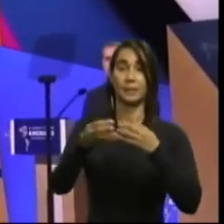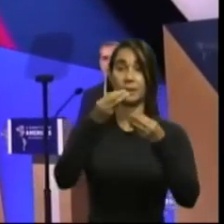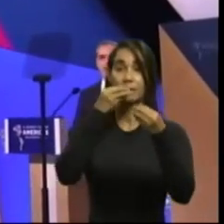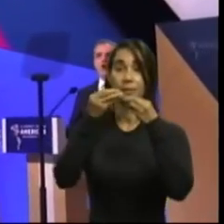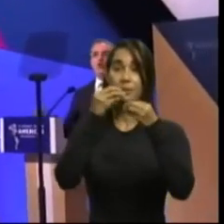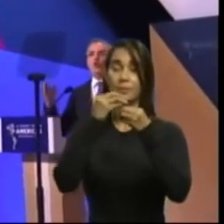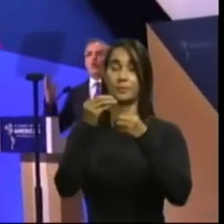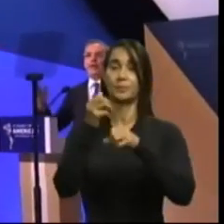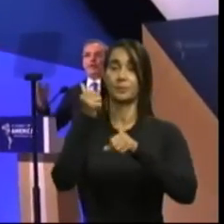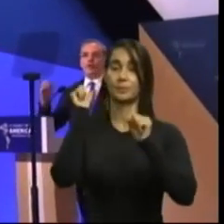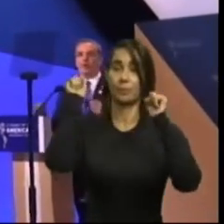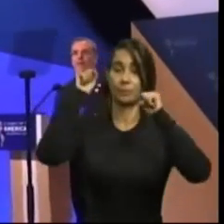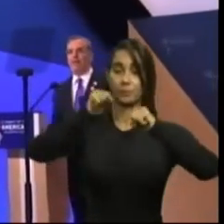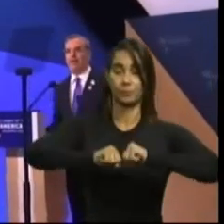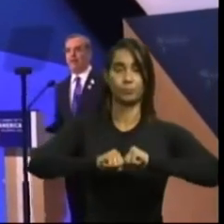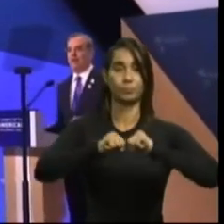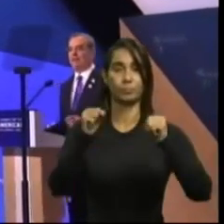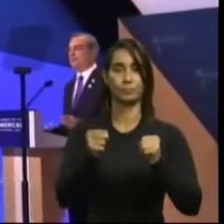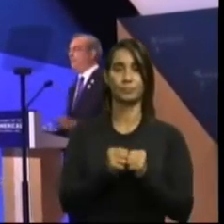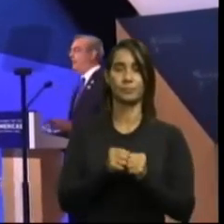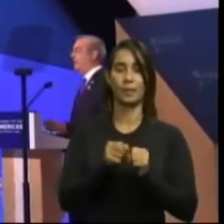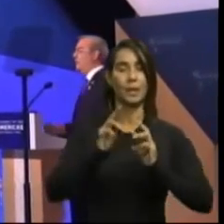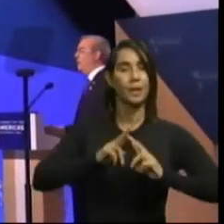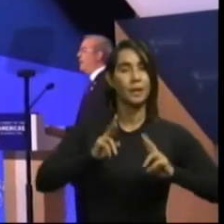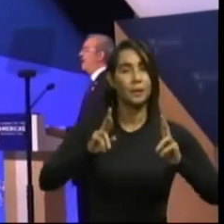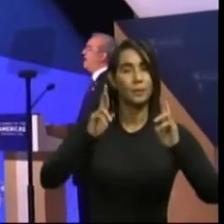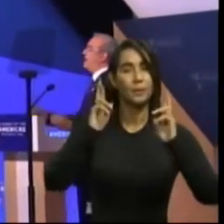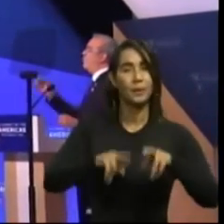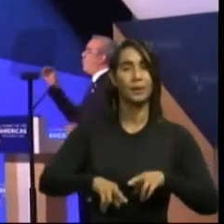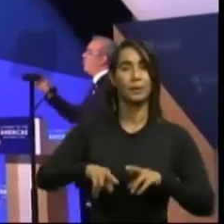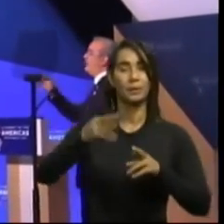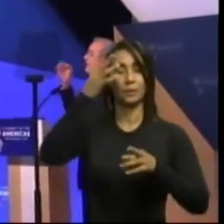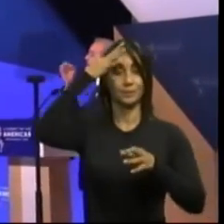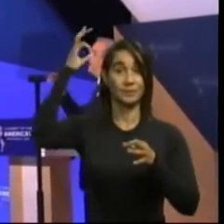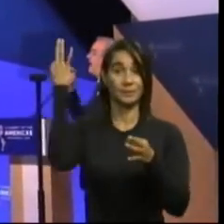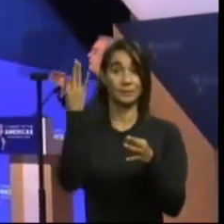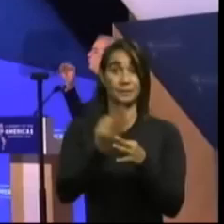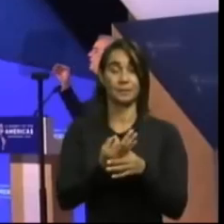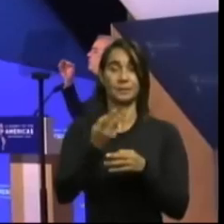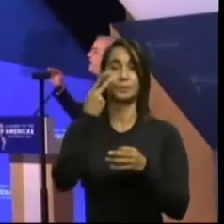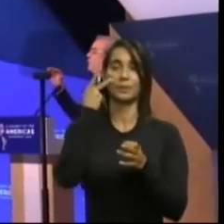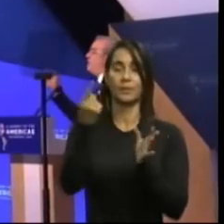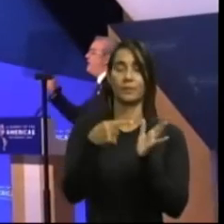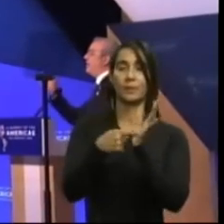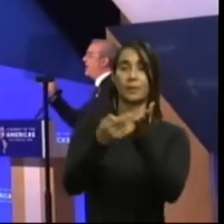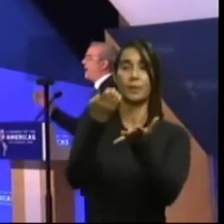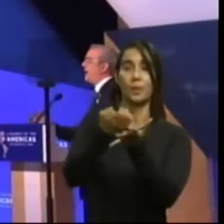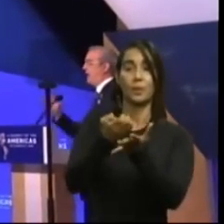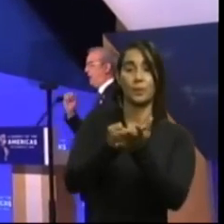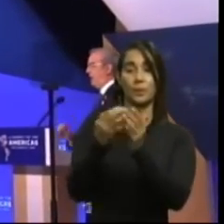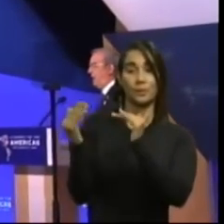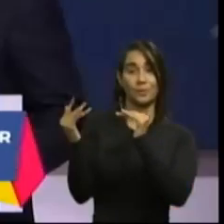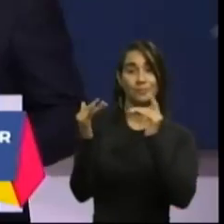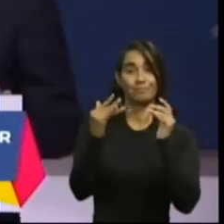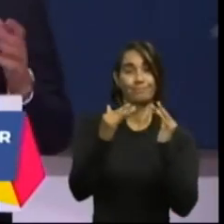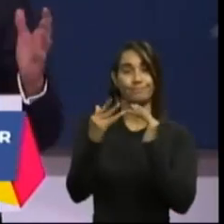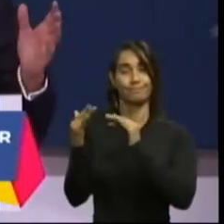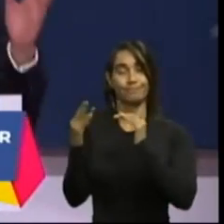alimentaria. Urge tomar medidas de abastecimiento que reconozcan que estamos en una economía de